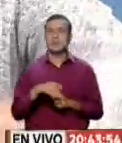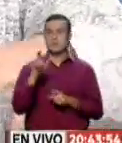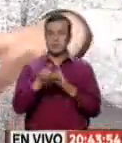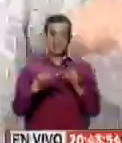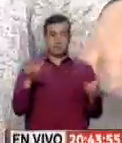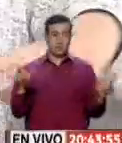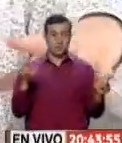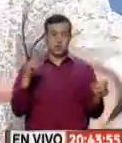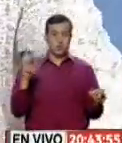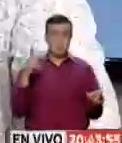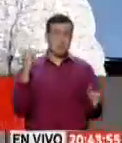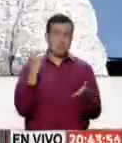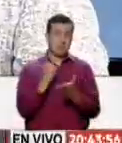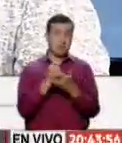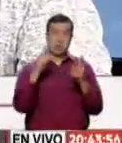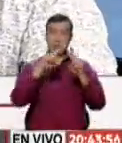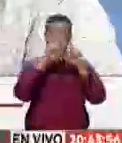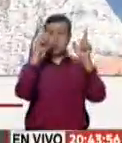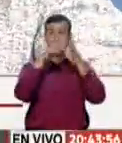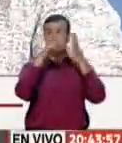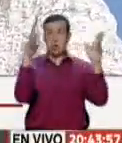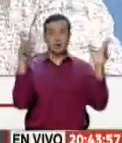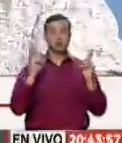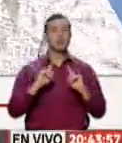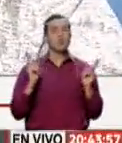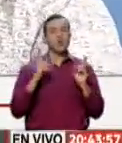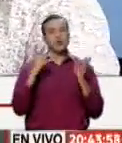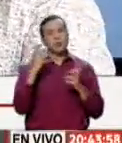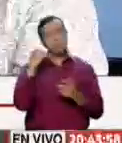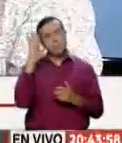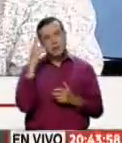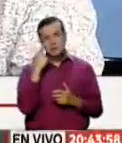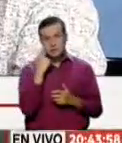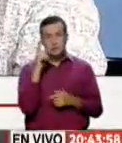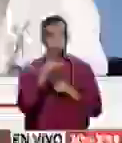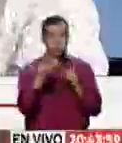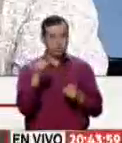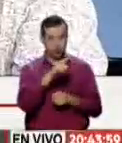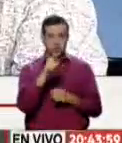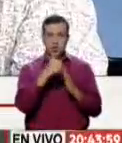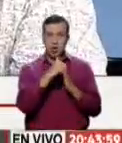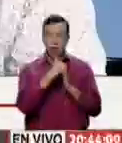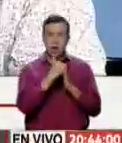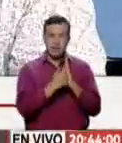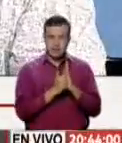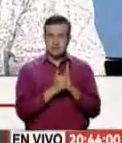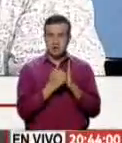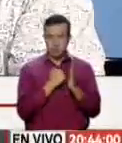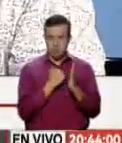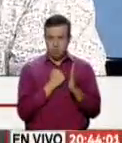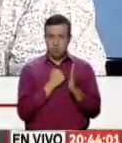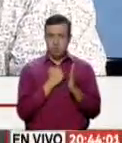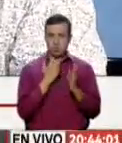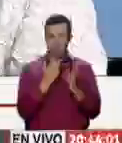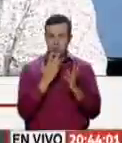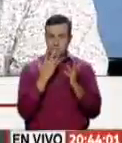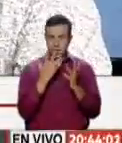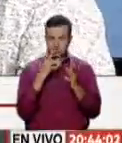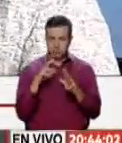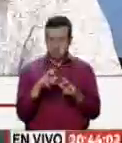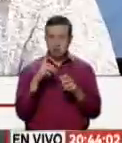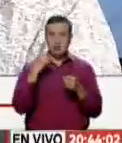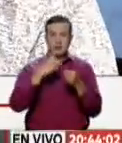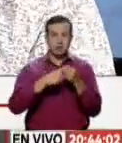que sean de grandes marcas de panadería. Ajá. Queríamos un poco más gente artesanos, podríamos decirlo así. Solamente